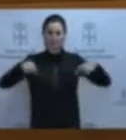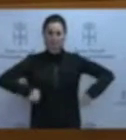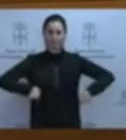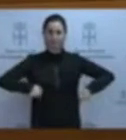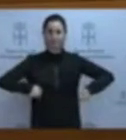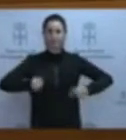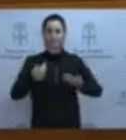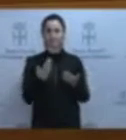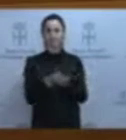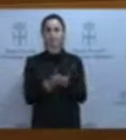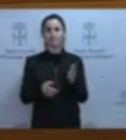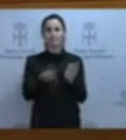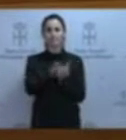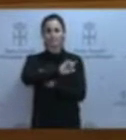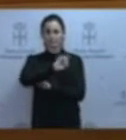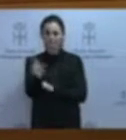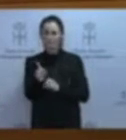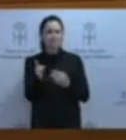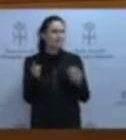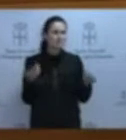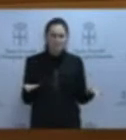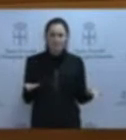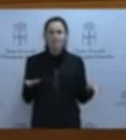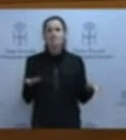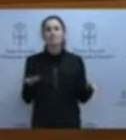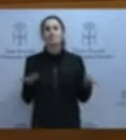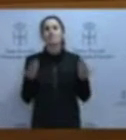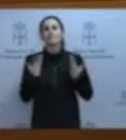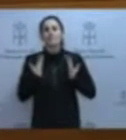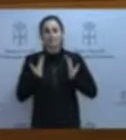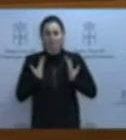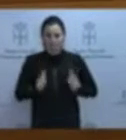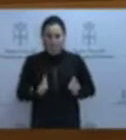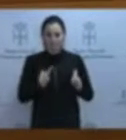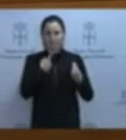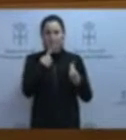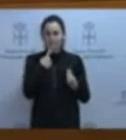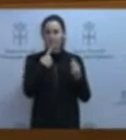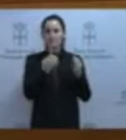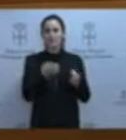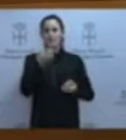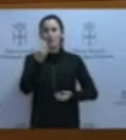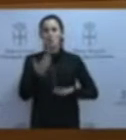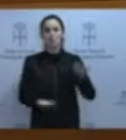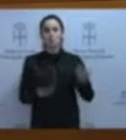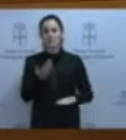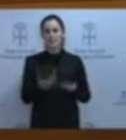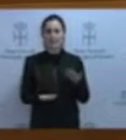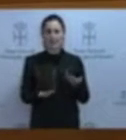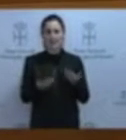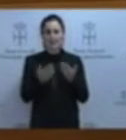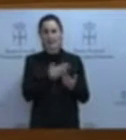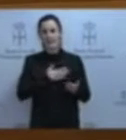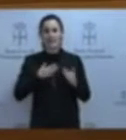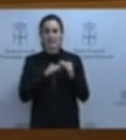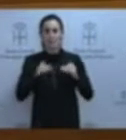proposición no de ley que trata precisamente de corregir una de las múltiples injusticias que se producen en nuestro